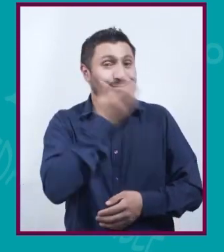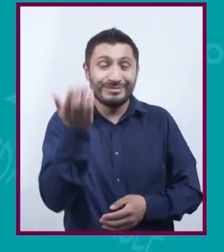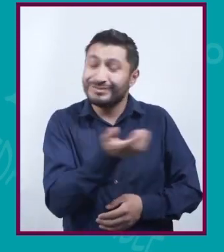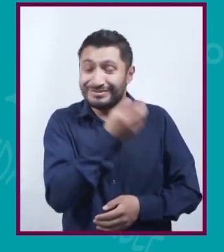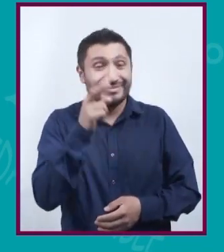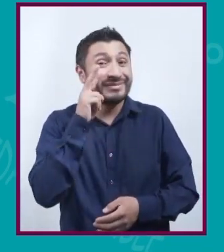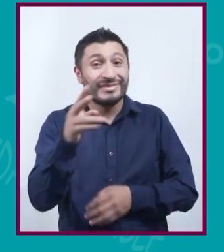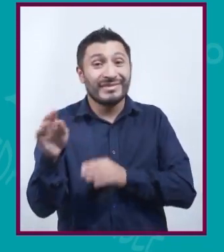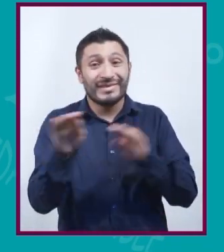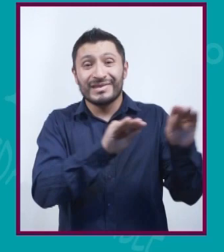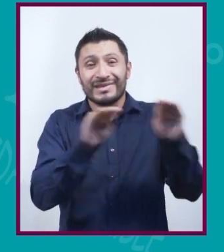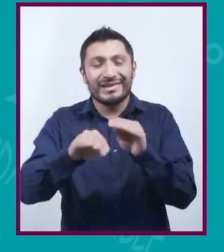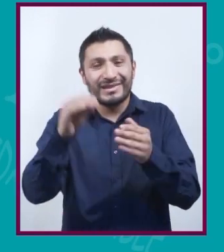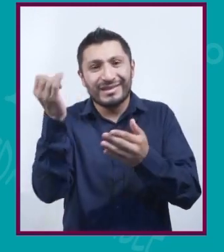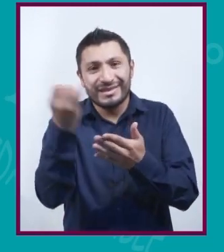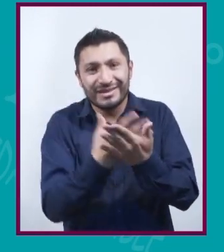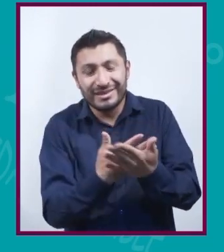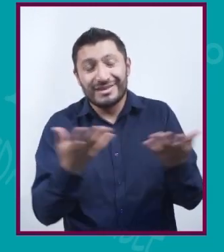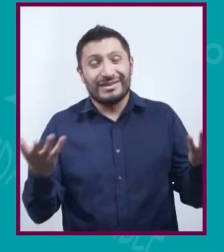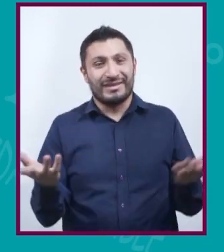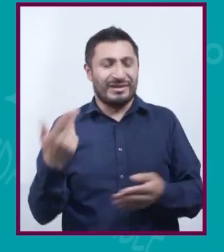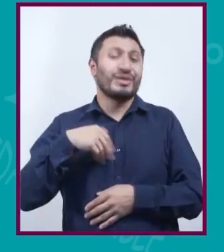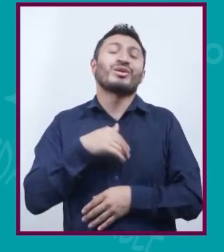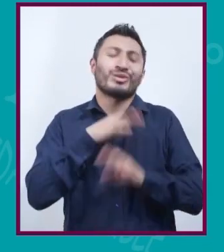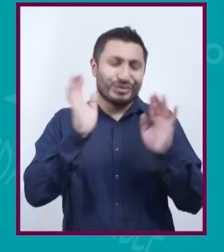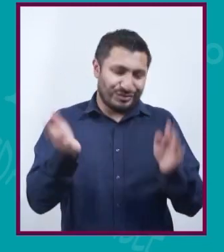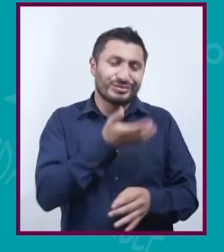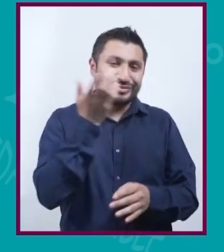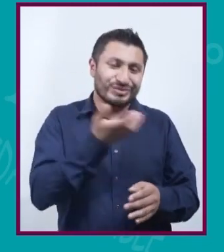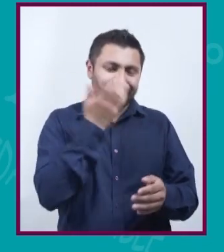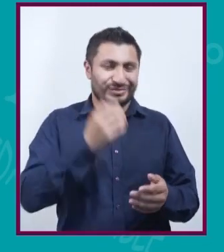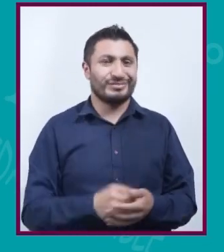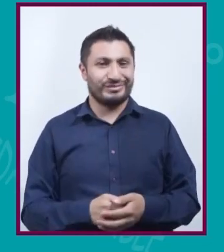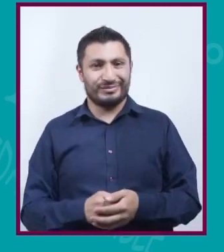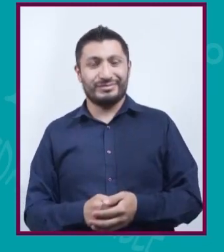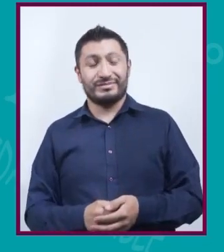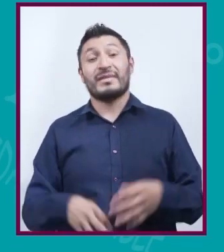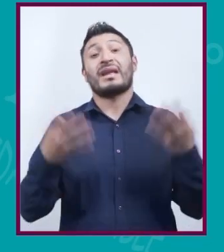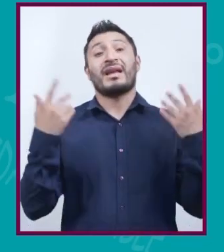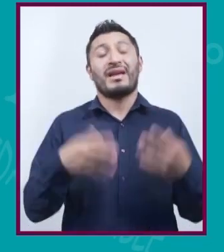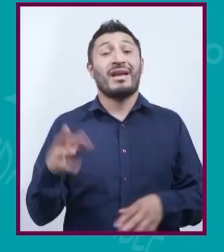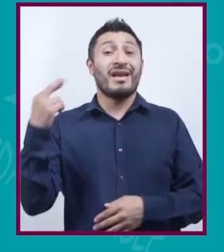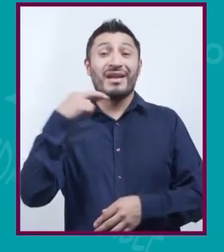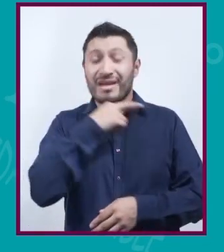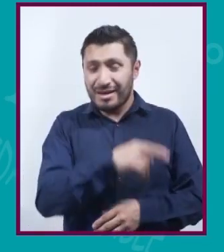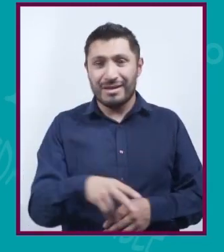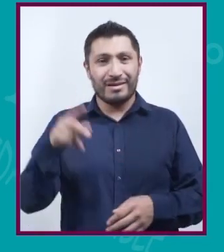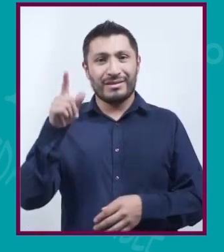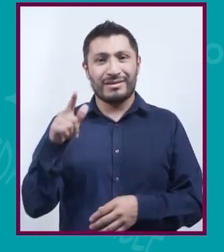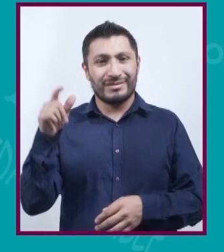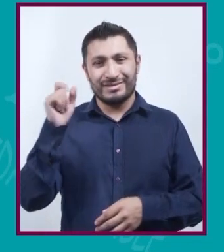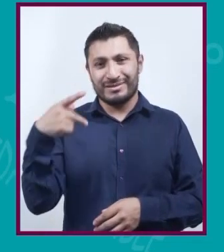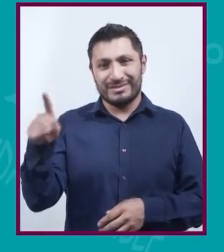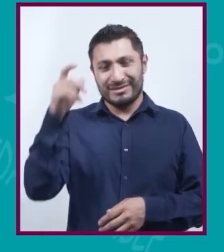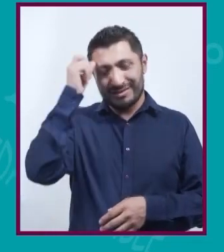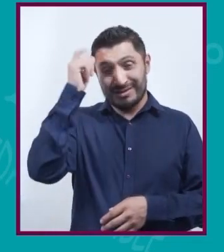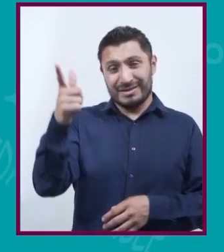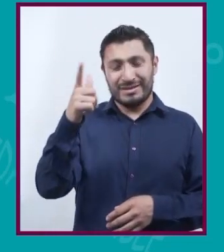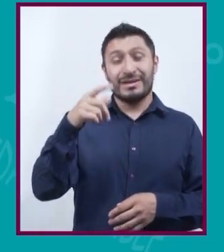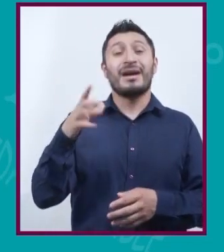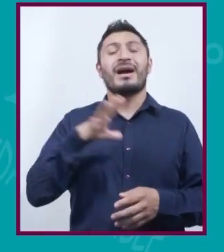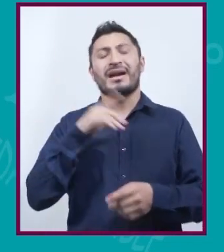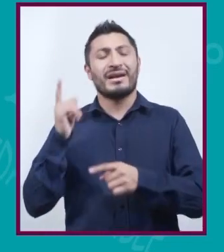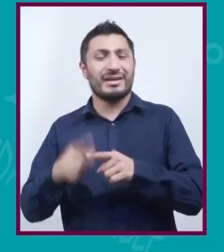en movimiento como nosotros ya lo estamos. Muy pronto el invento de los Lumière, sustentado en varios inventos que